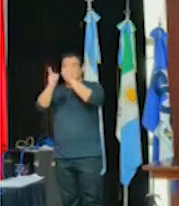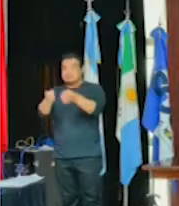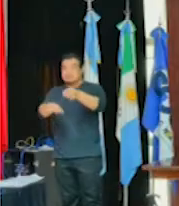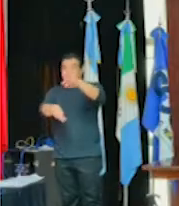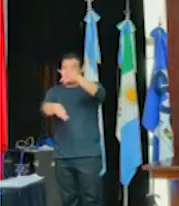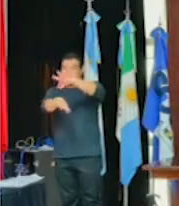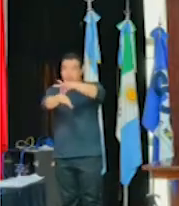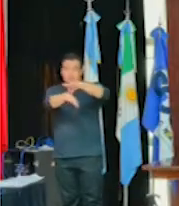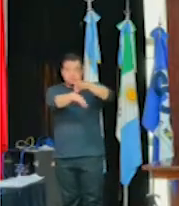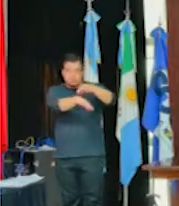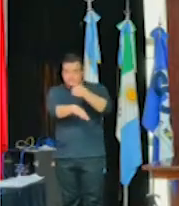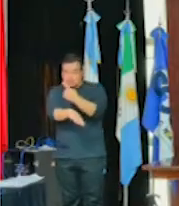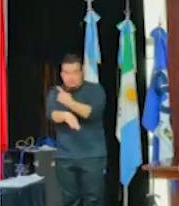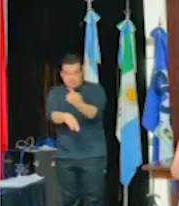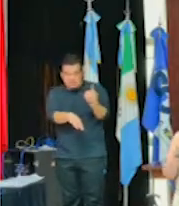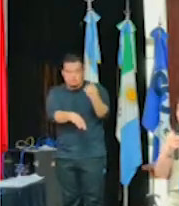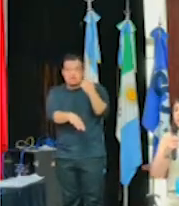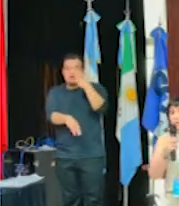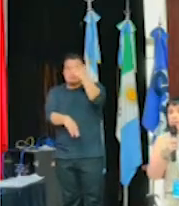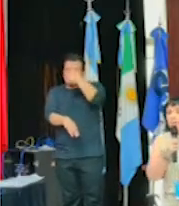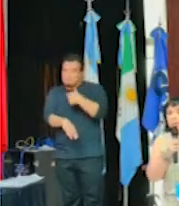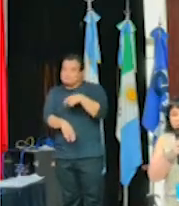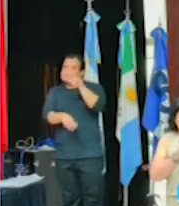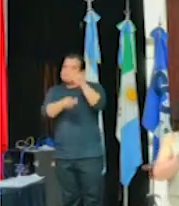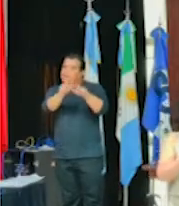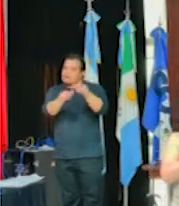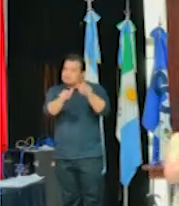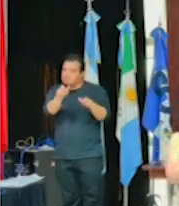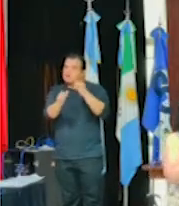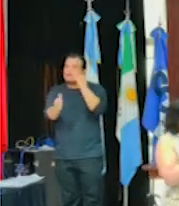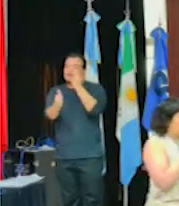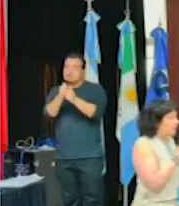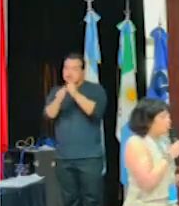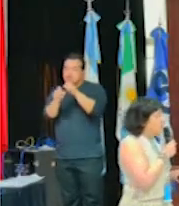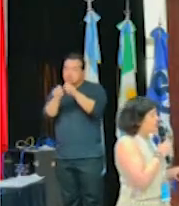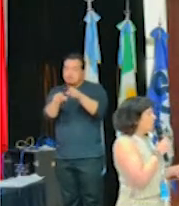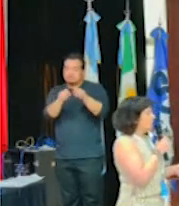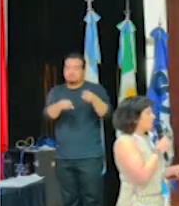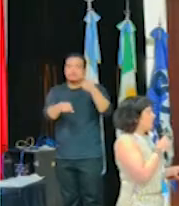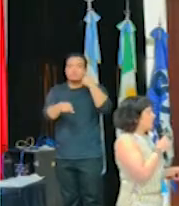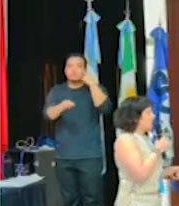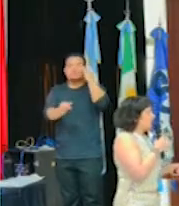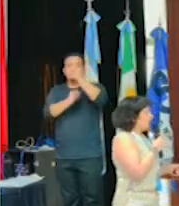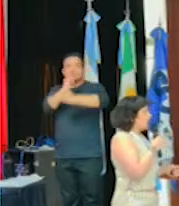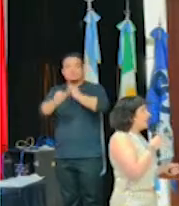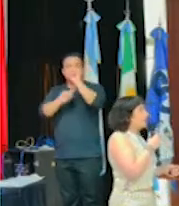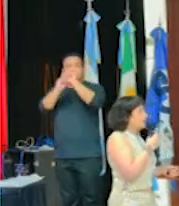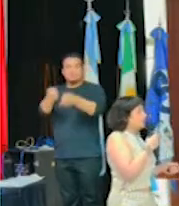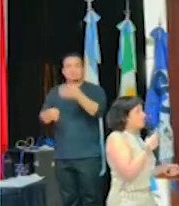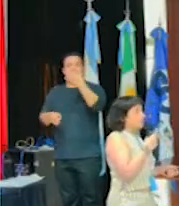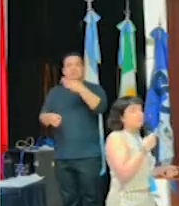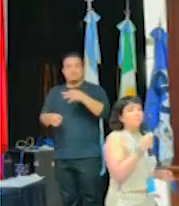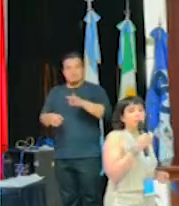también somos personas y también tenemos una historia para contar. La relación médico-paciente